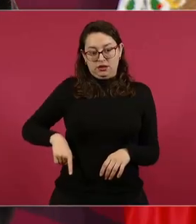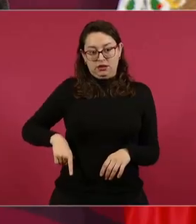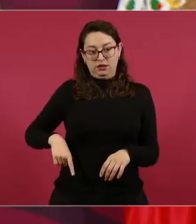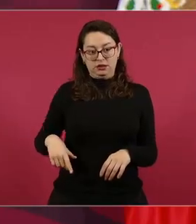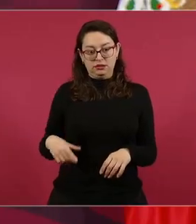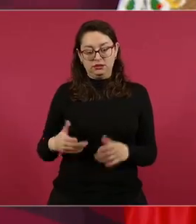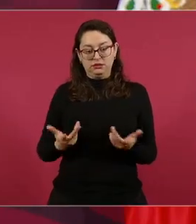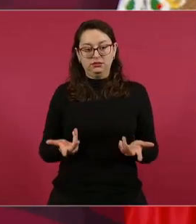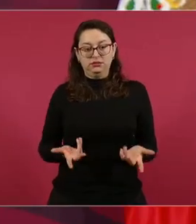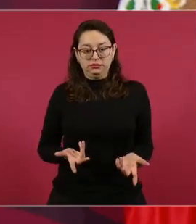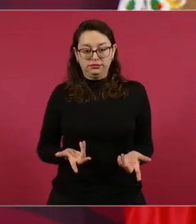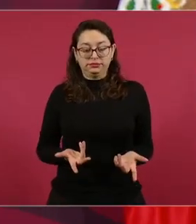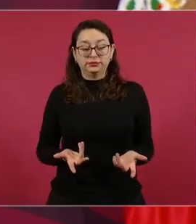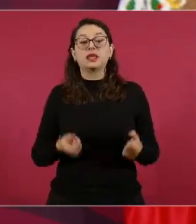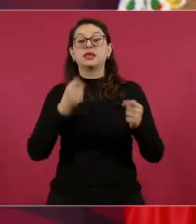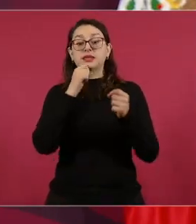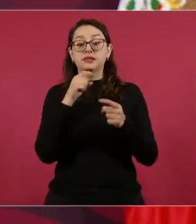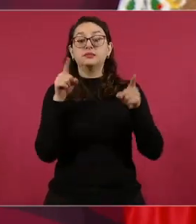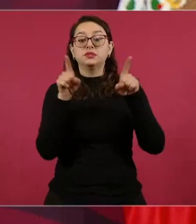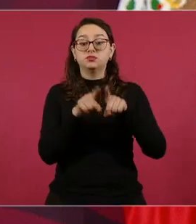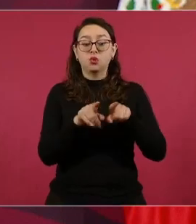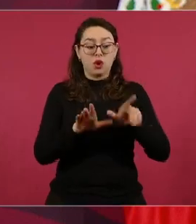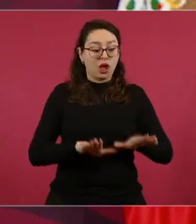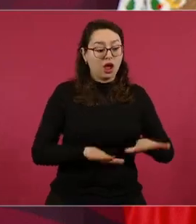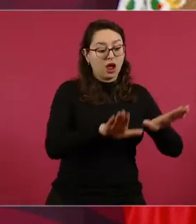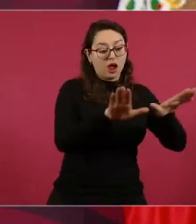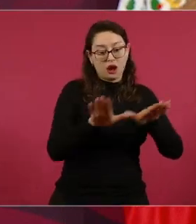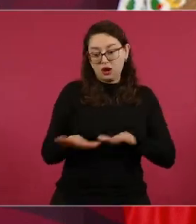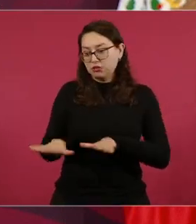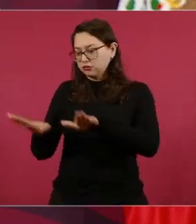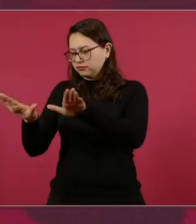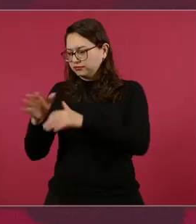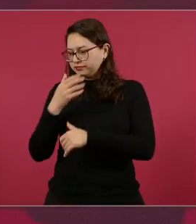pues se entregaron las líneas aéreas.